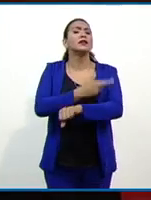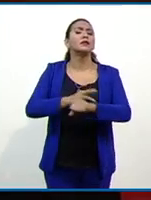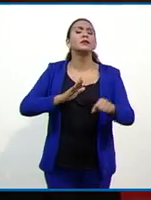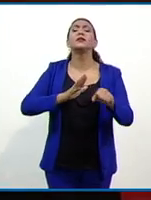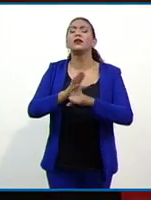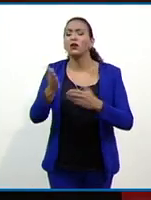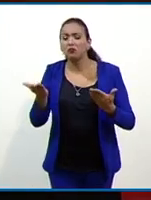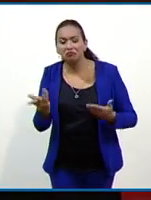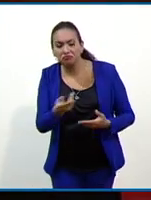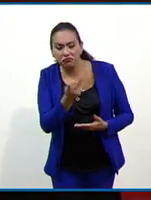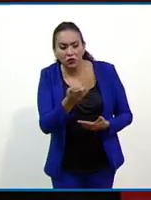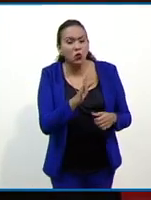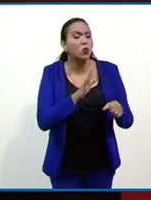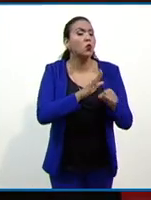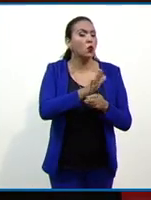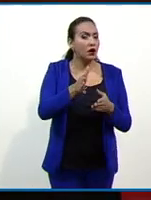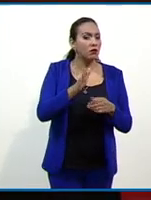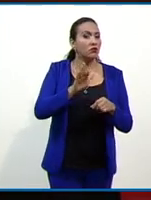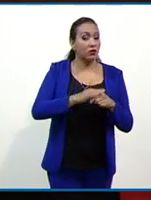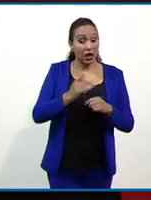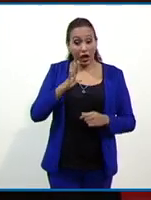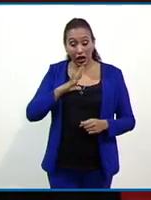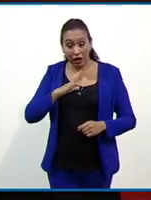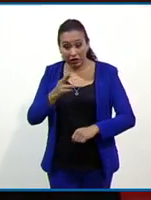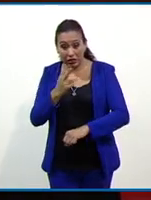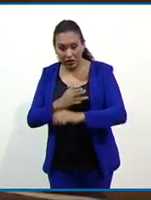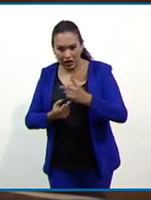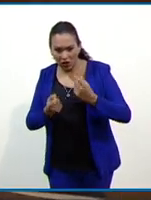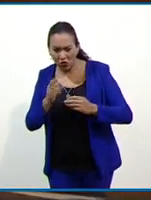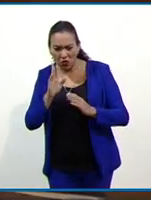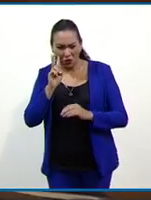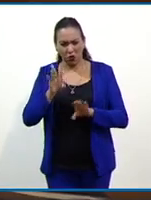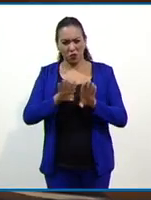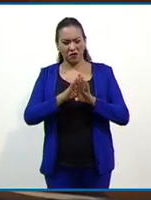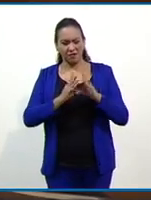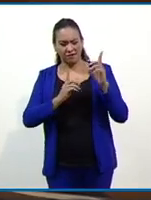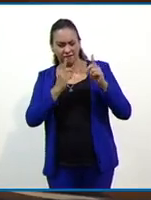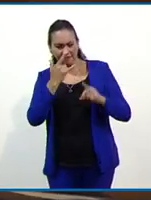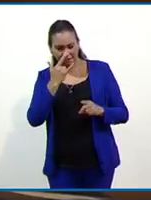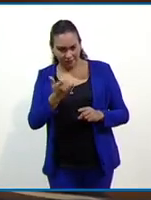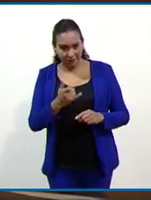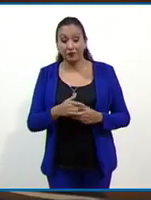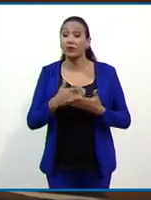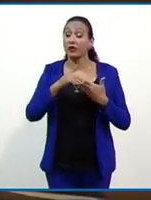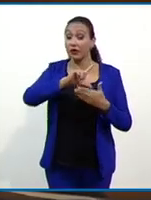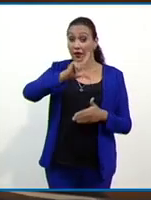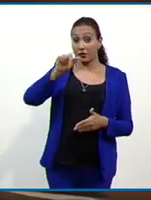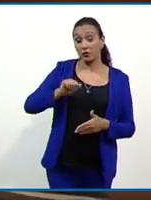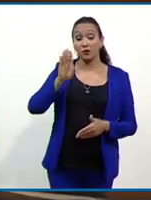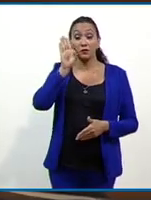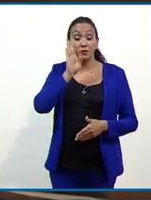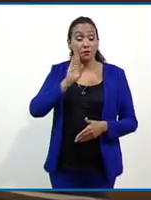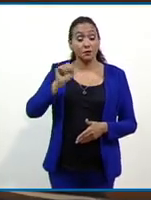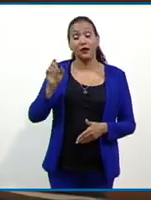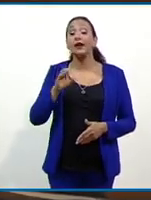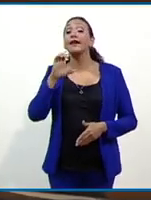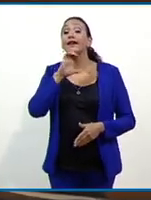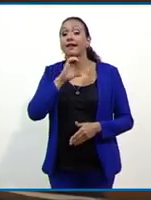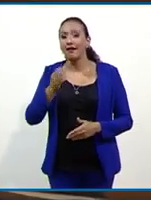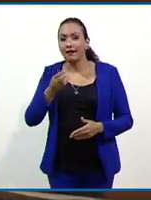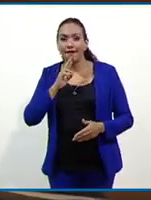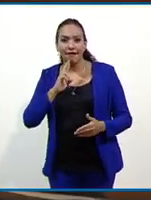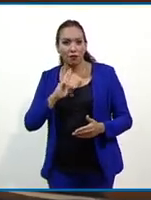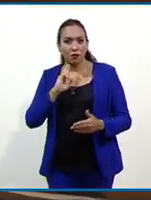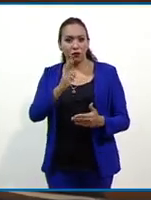este, resultan dudosos o trascendentes. El ministro Juan Luis González Alcántara Carrancá presentó una propuesta